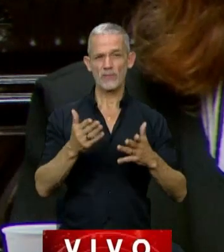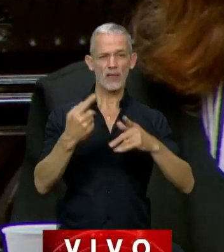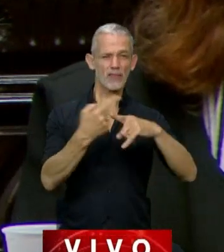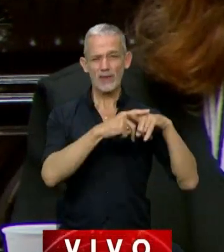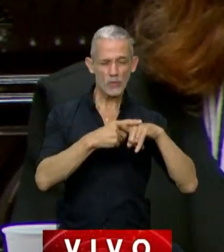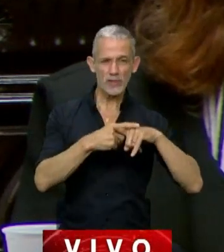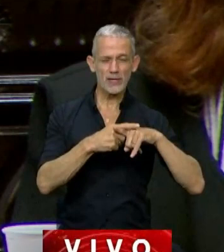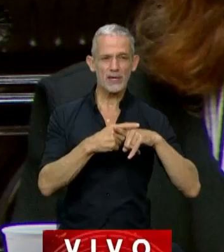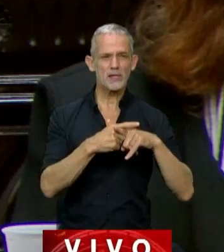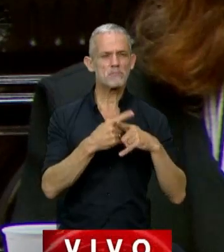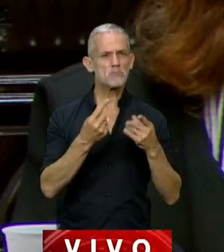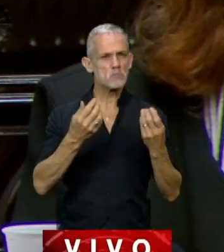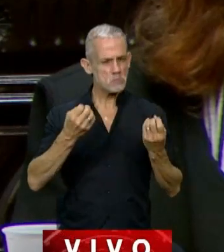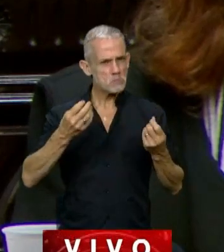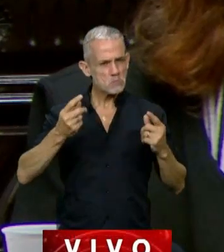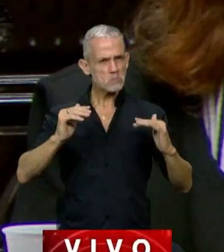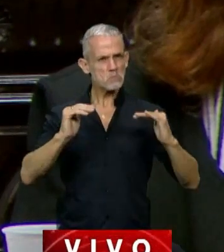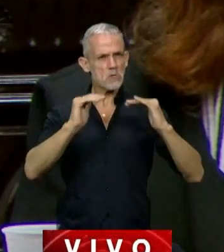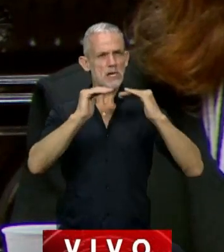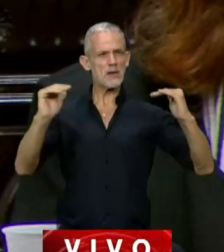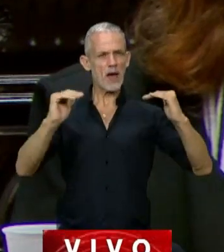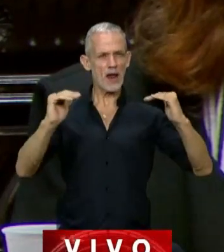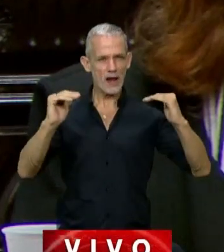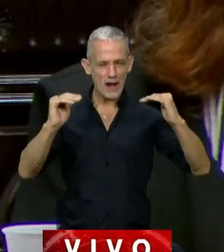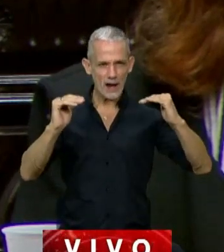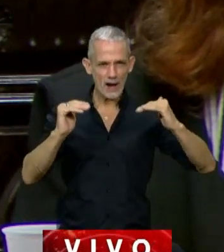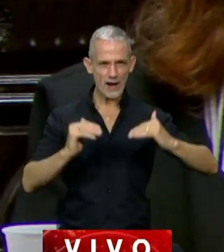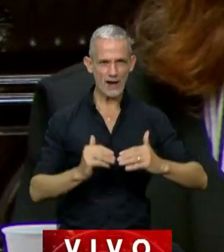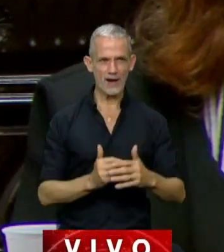discutir con altura, con un cierto